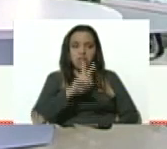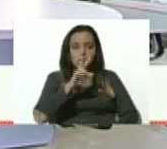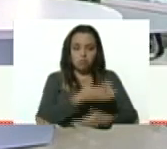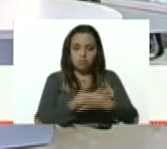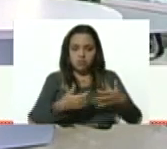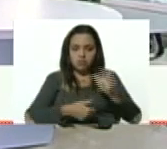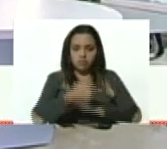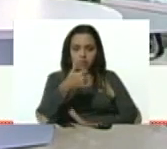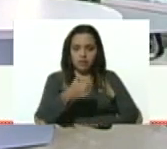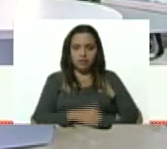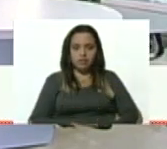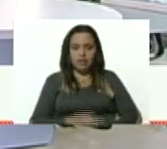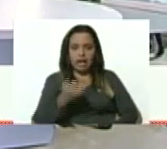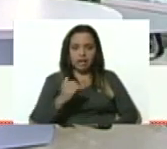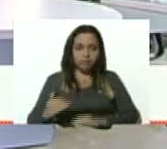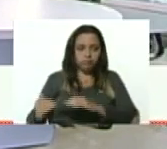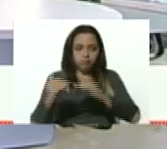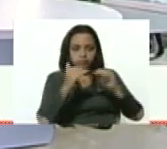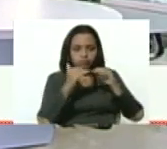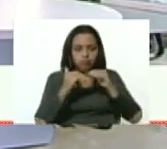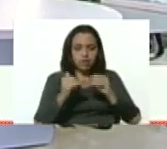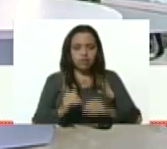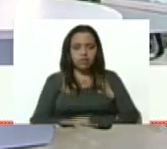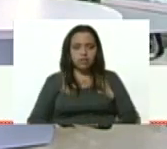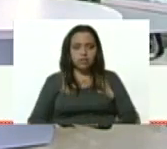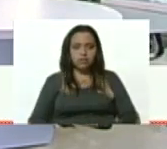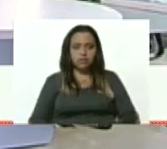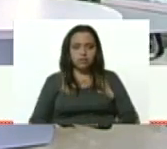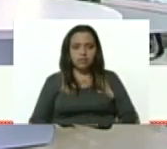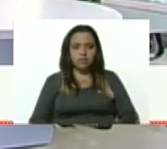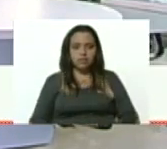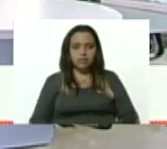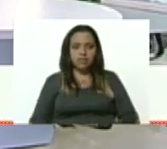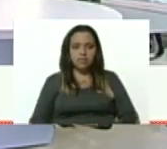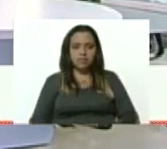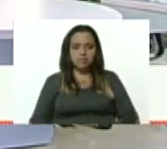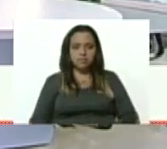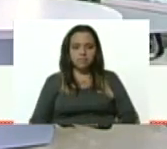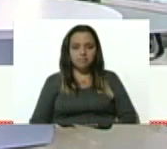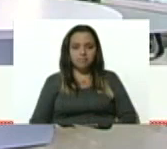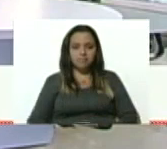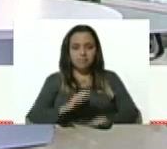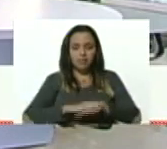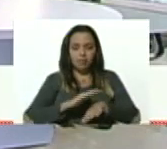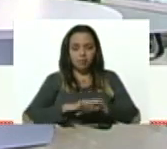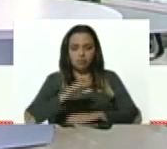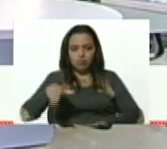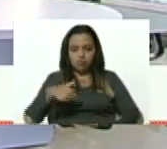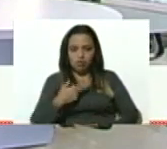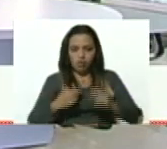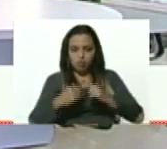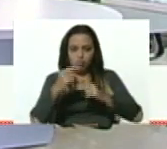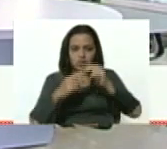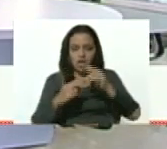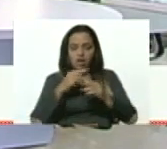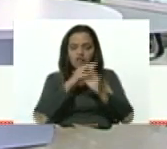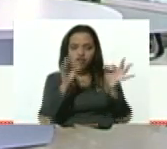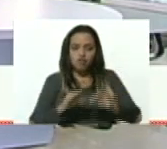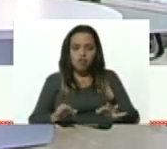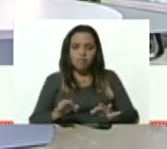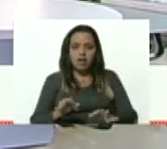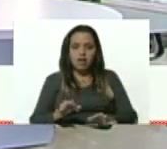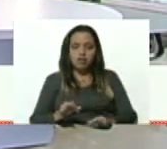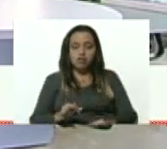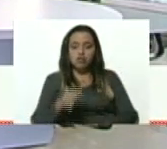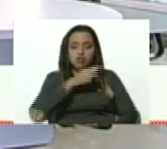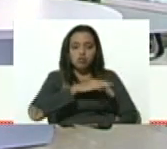más emparejamos. Porque no deben olvidar que nosotros estamos construyendo bajo el modelo socialista,